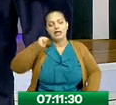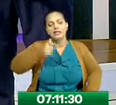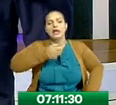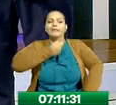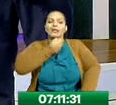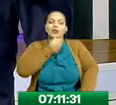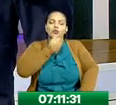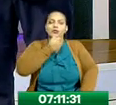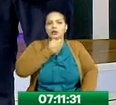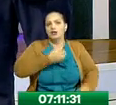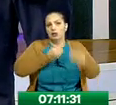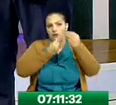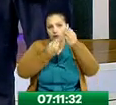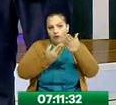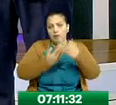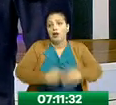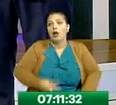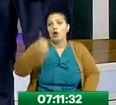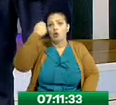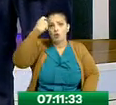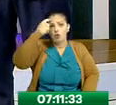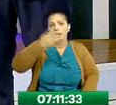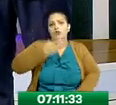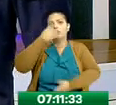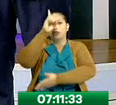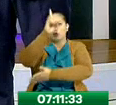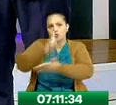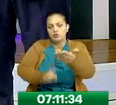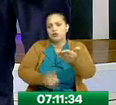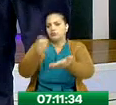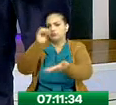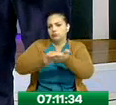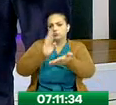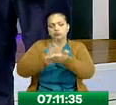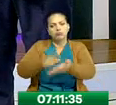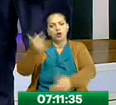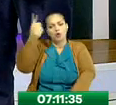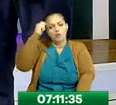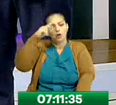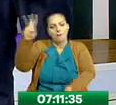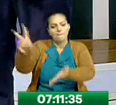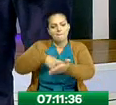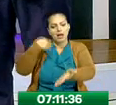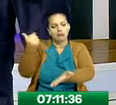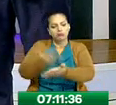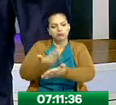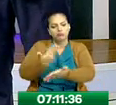se dicte el fallo en torno a su acción legal en busca de exigir al Estado la devolución de